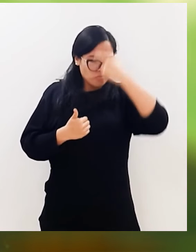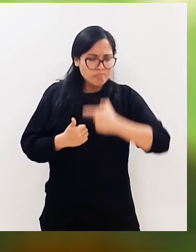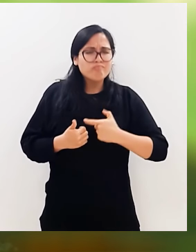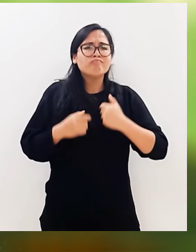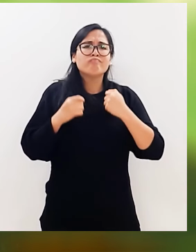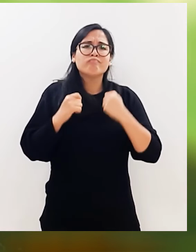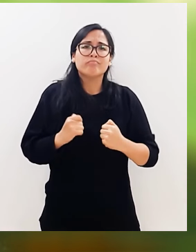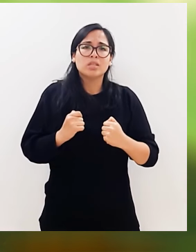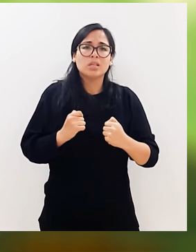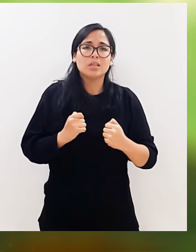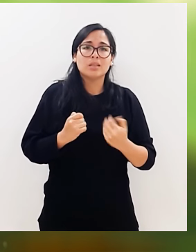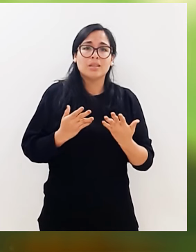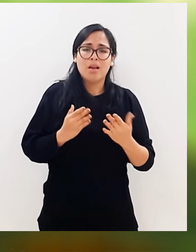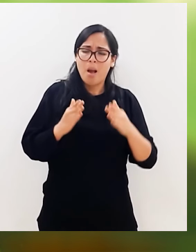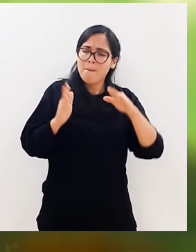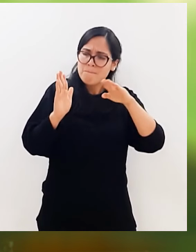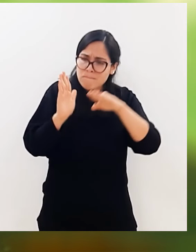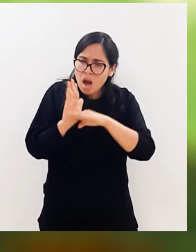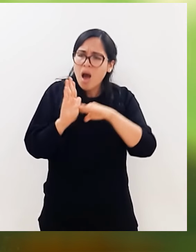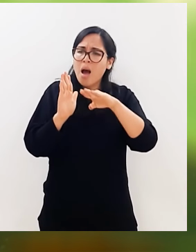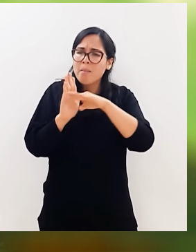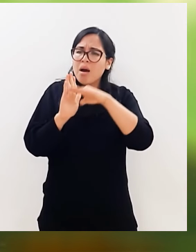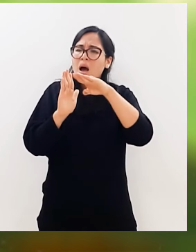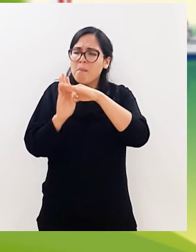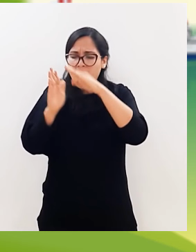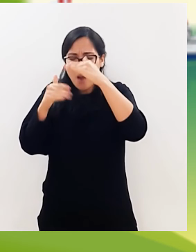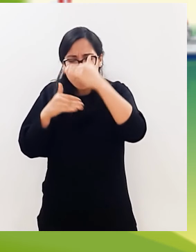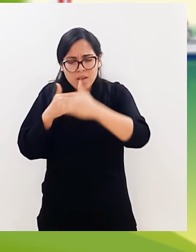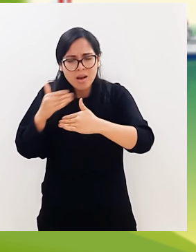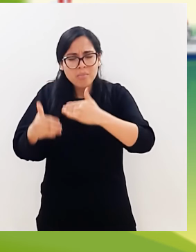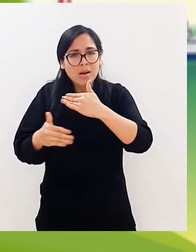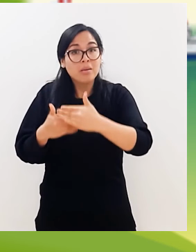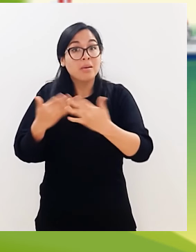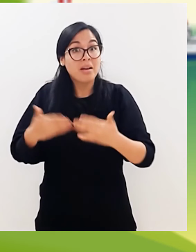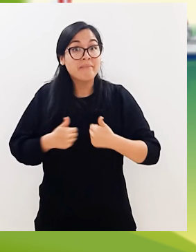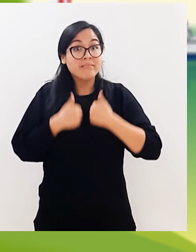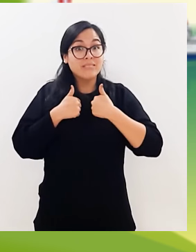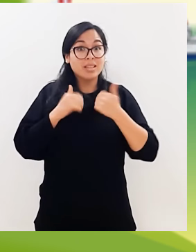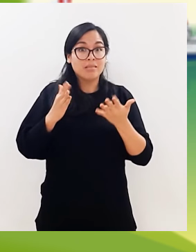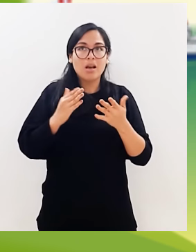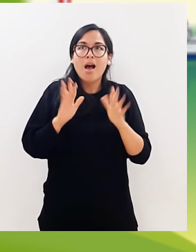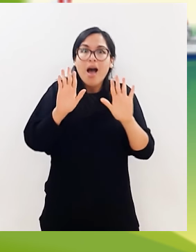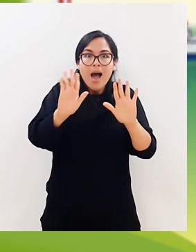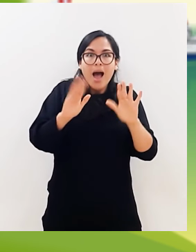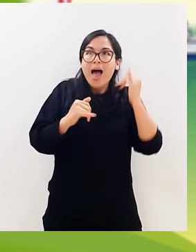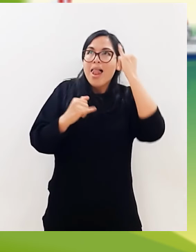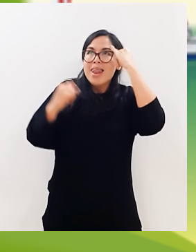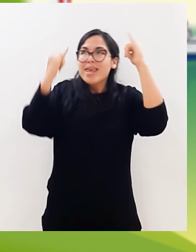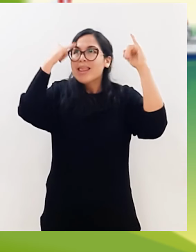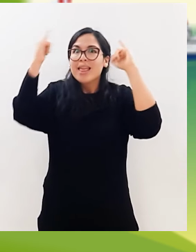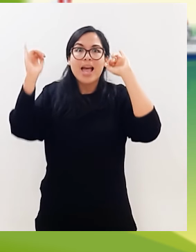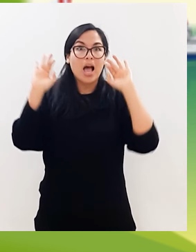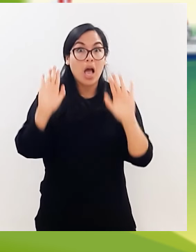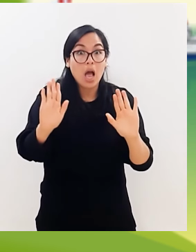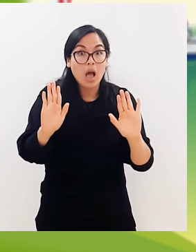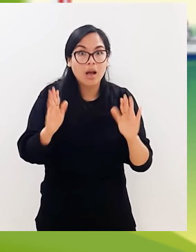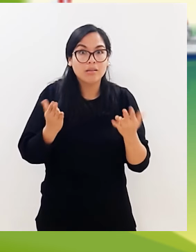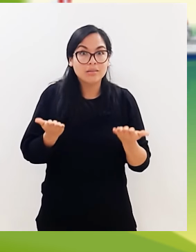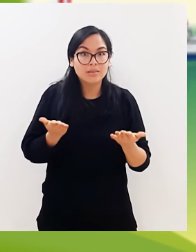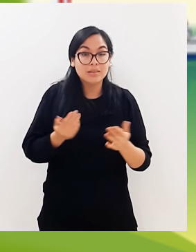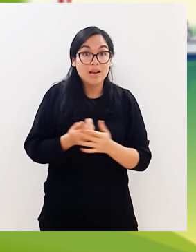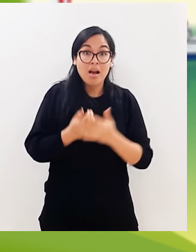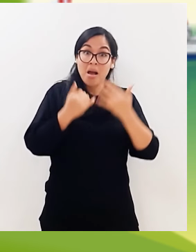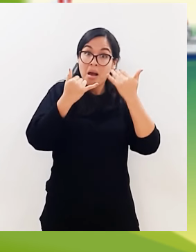Y vivir sus propias etapas ¡Tengo una gran idea! ¿Qué les parece